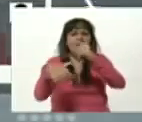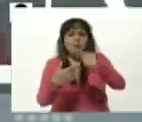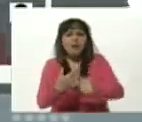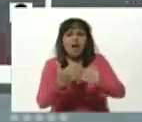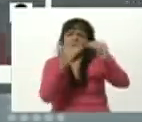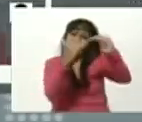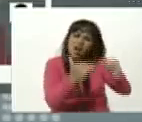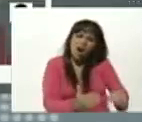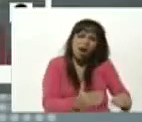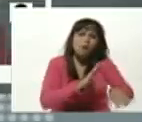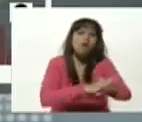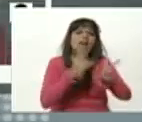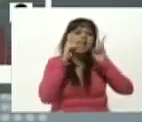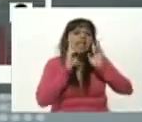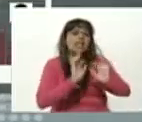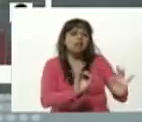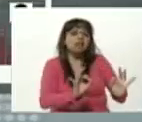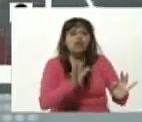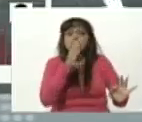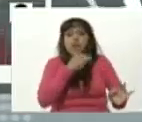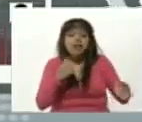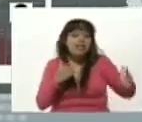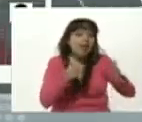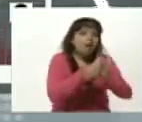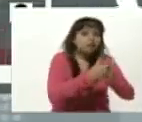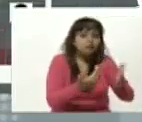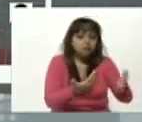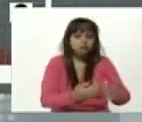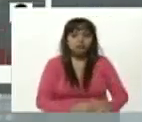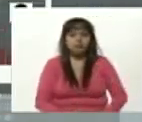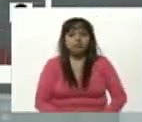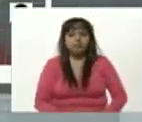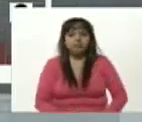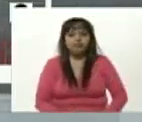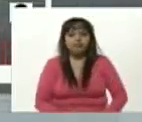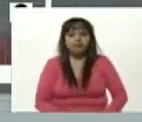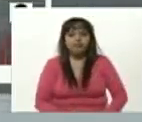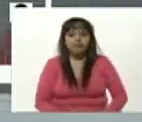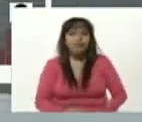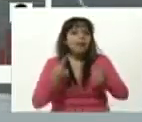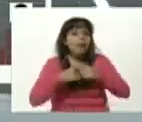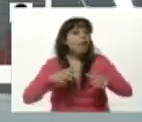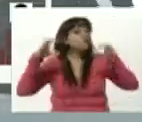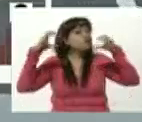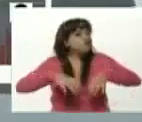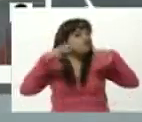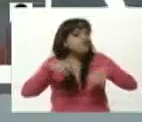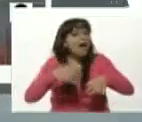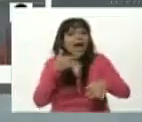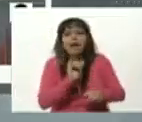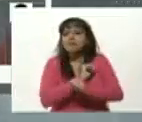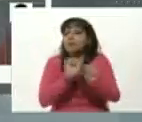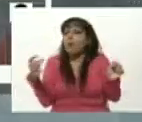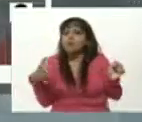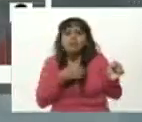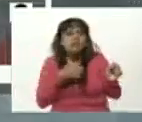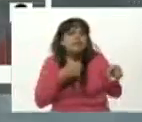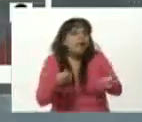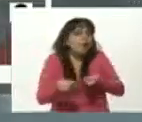porque estaba limpio, porque no tenía tapones. Sin embargo, repito, la cantidad de agua fue imposible de